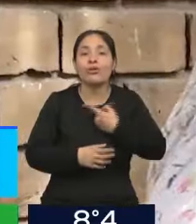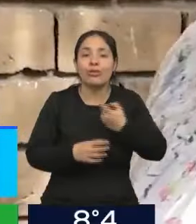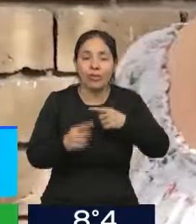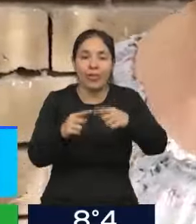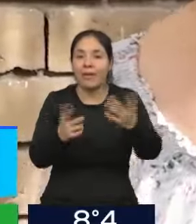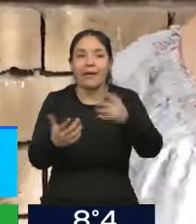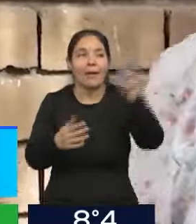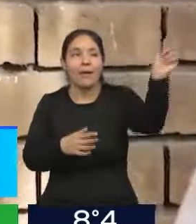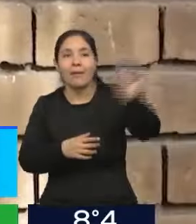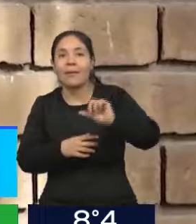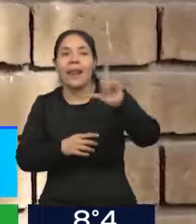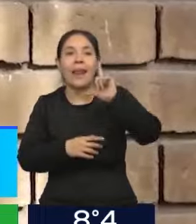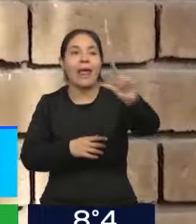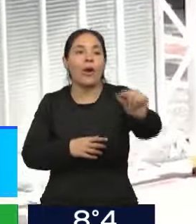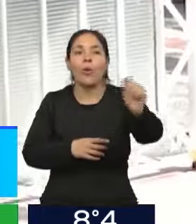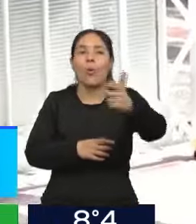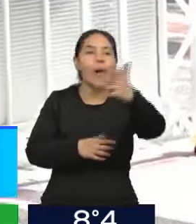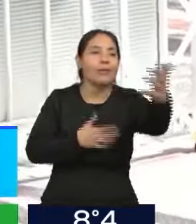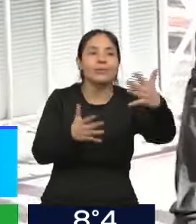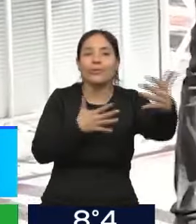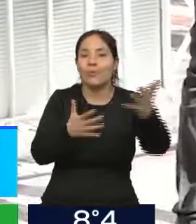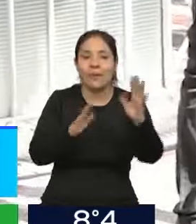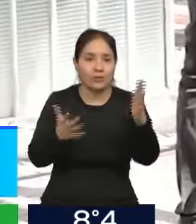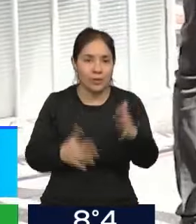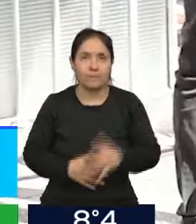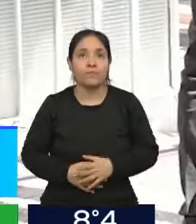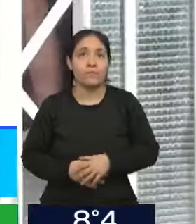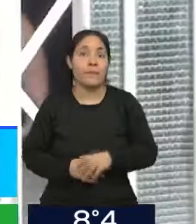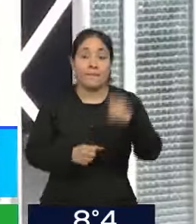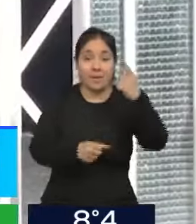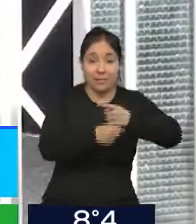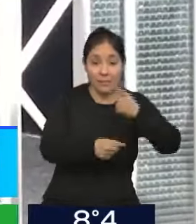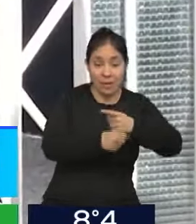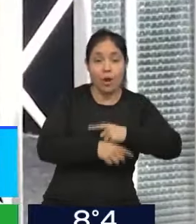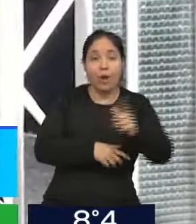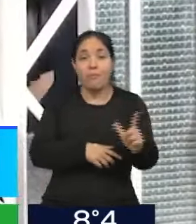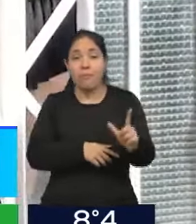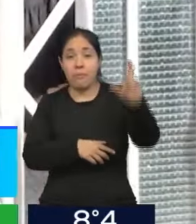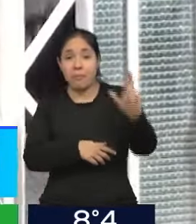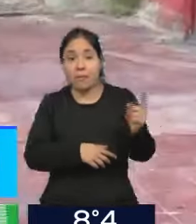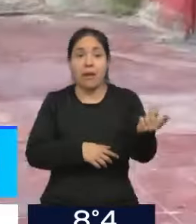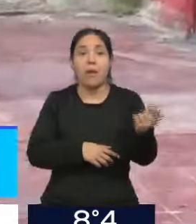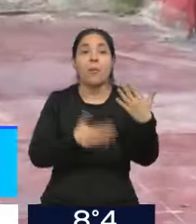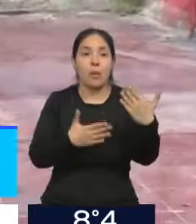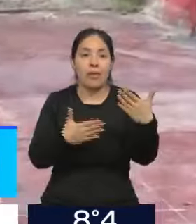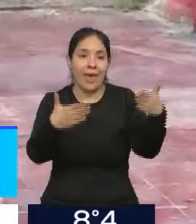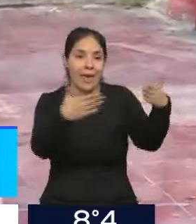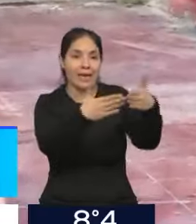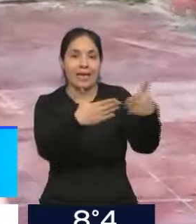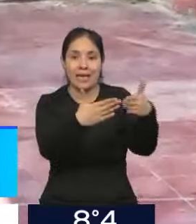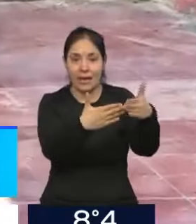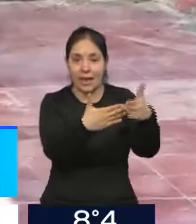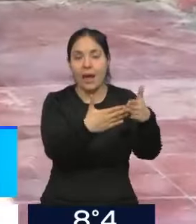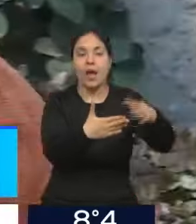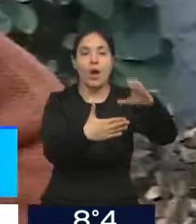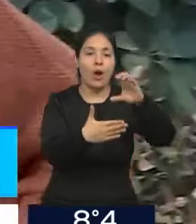pudo haber salido el disparo. En la primera reconstrucción, se determinó que el disparo pudo haber salido de la esquina de la comisaría